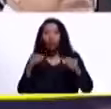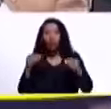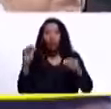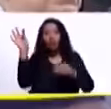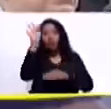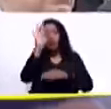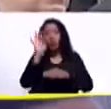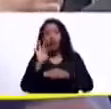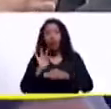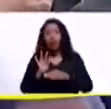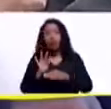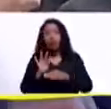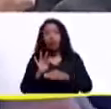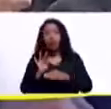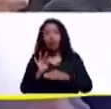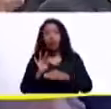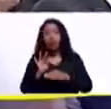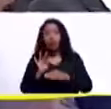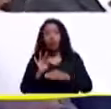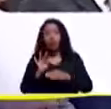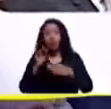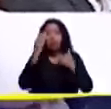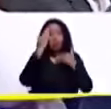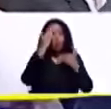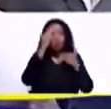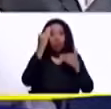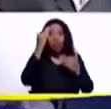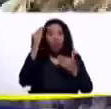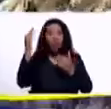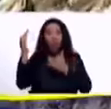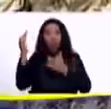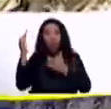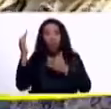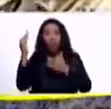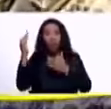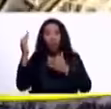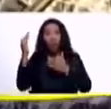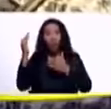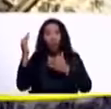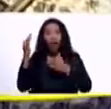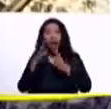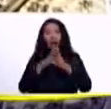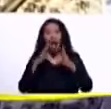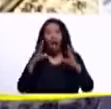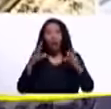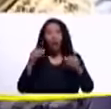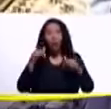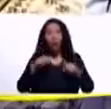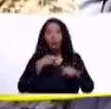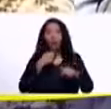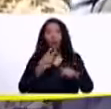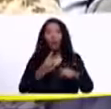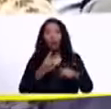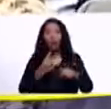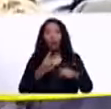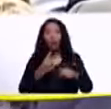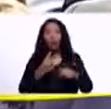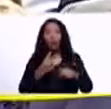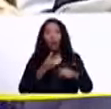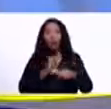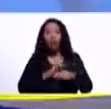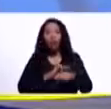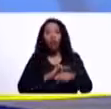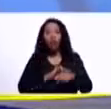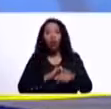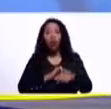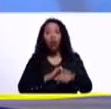todas las federaciones. Saludo a sus voceros que han hablado hoy, el doctor Adán Celis, presidente